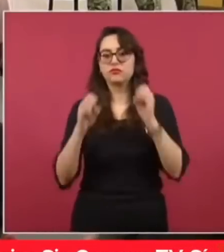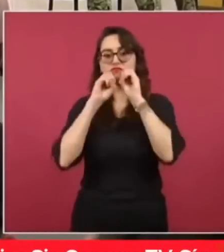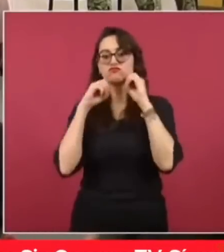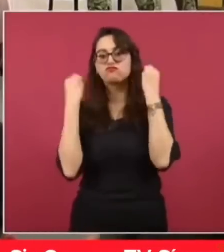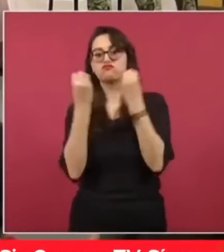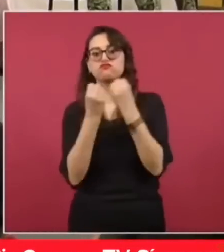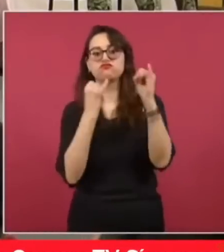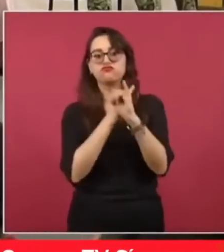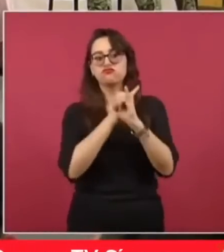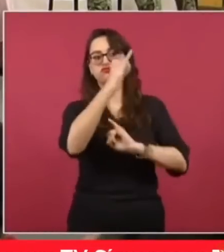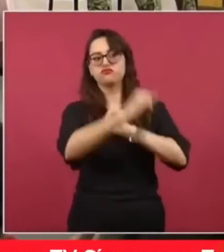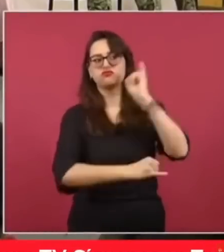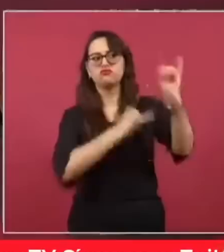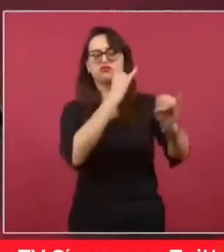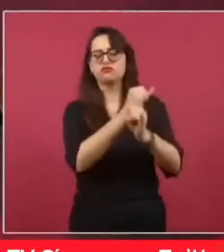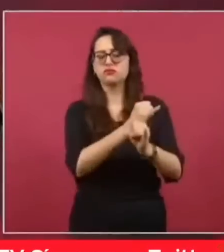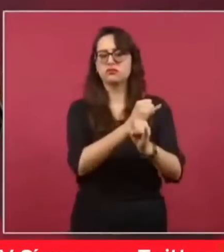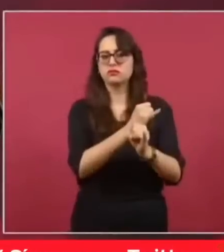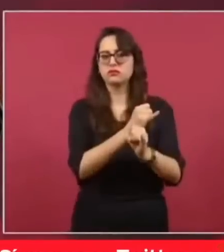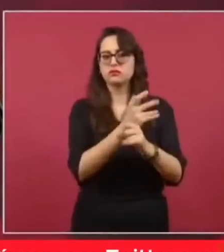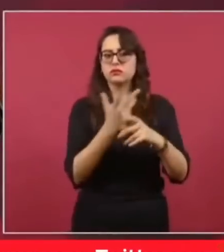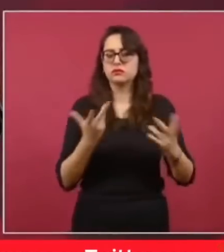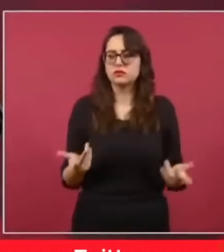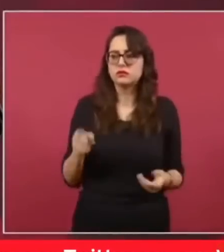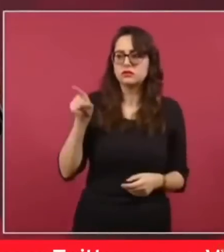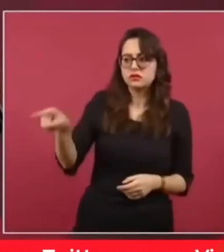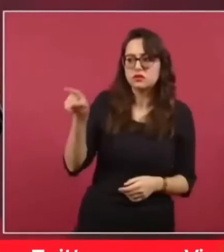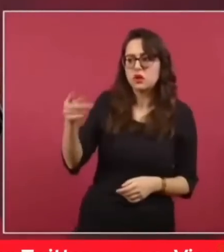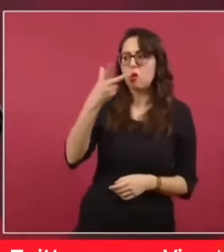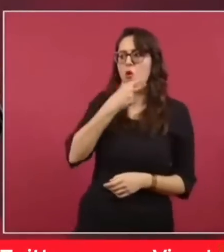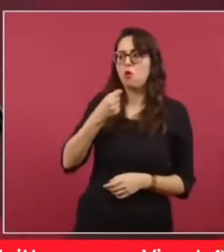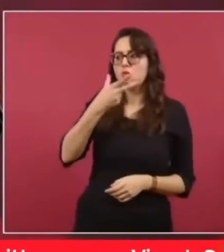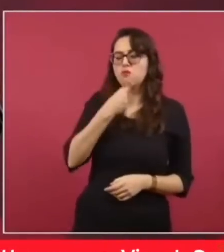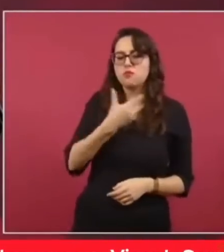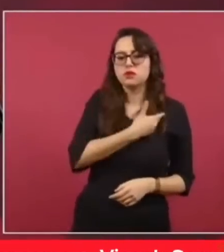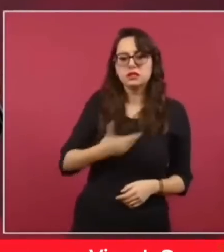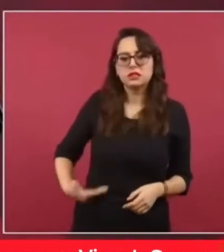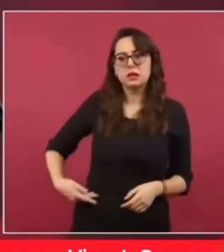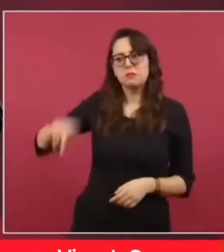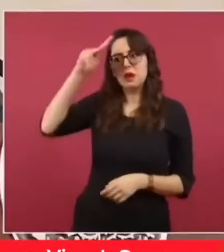a favor de la libertad de Assange?